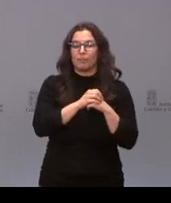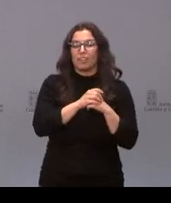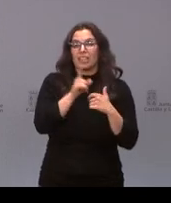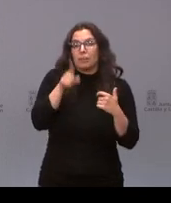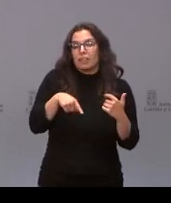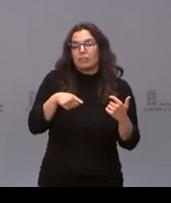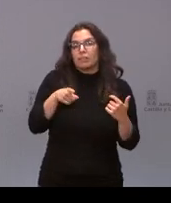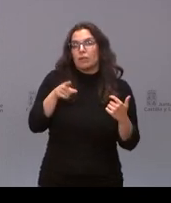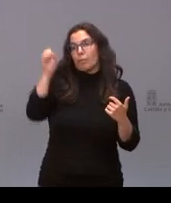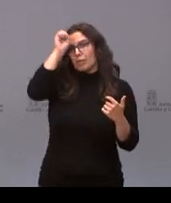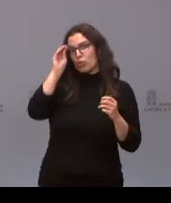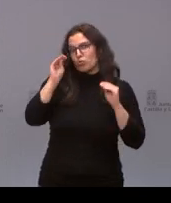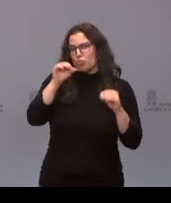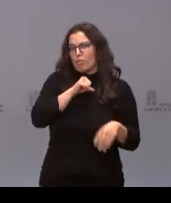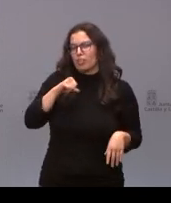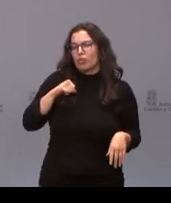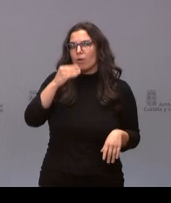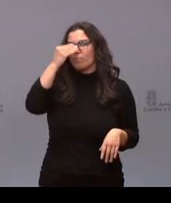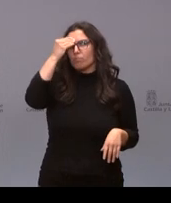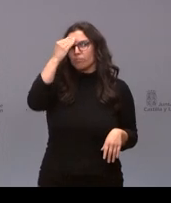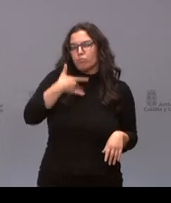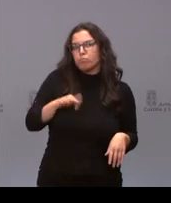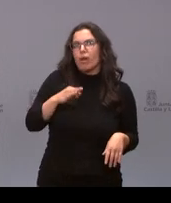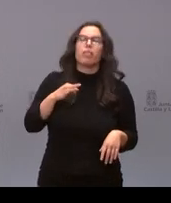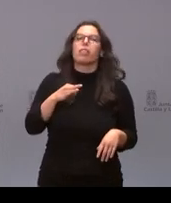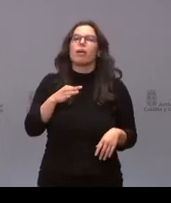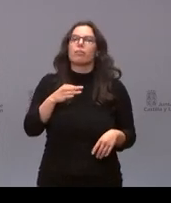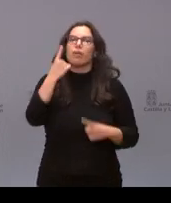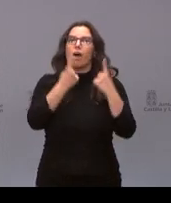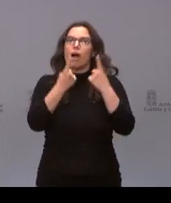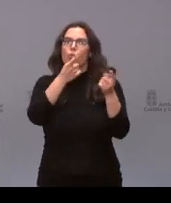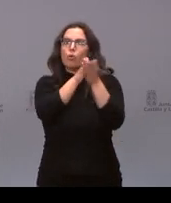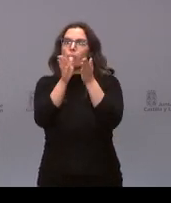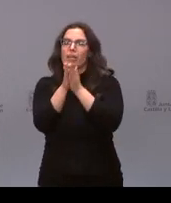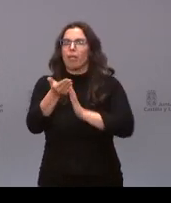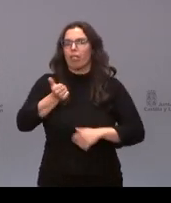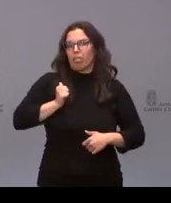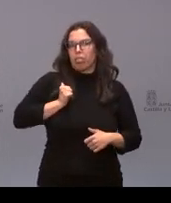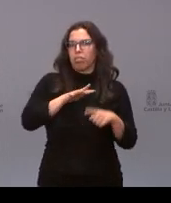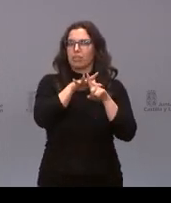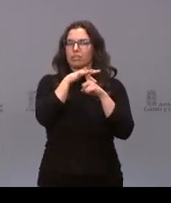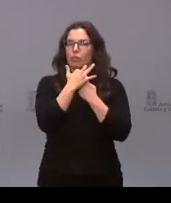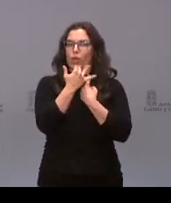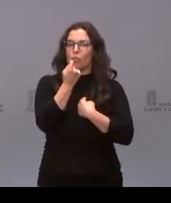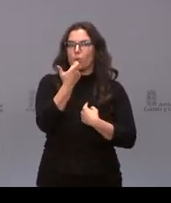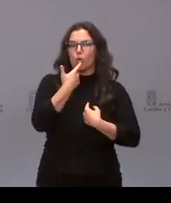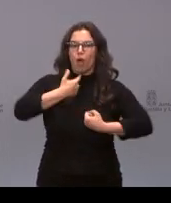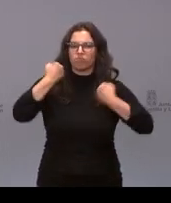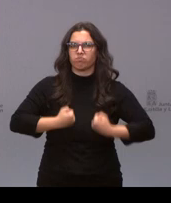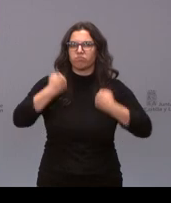poco como opinión personal pues que algún compañero sí que aprovechan estas circunstancias si estás atrincherando y